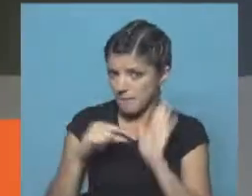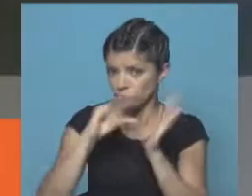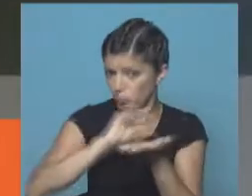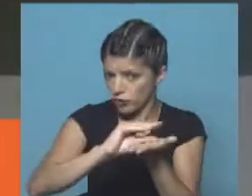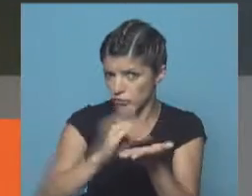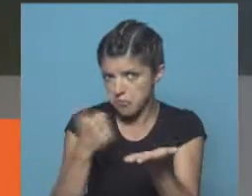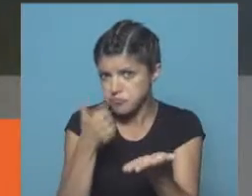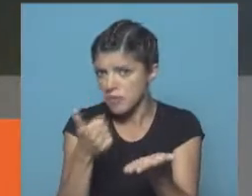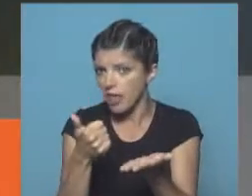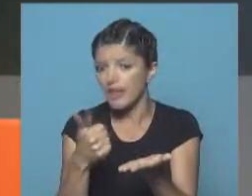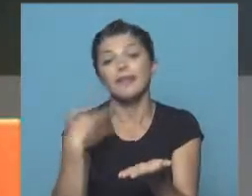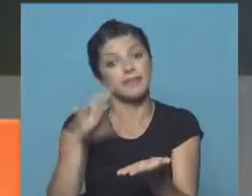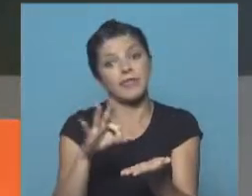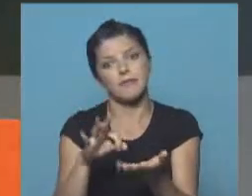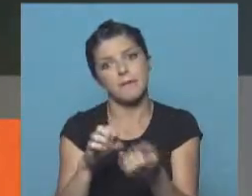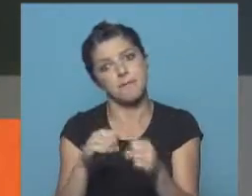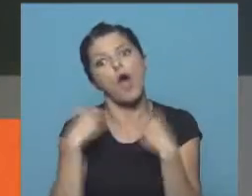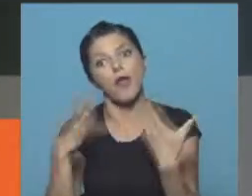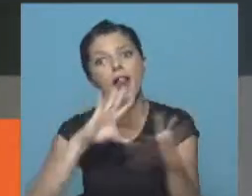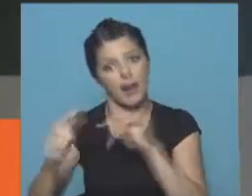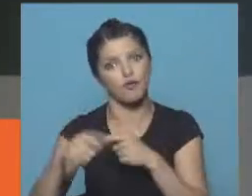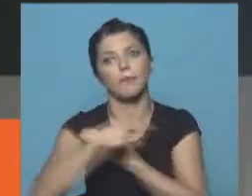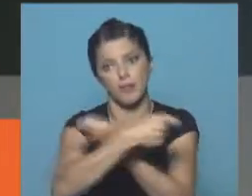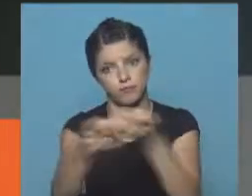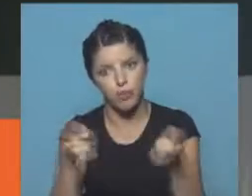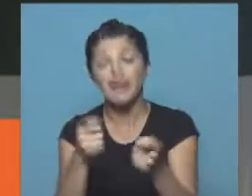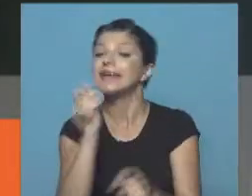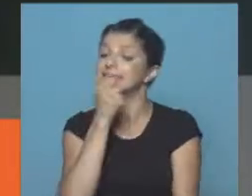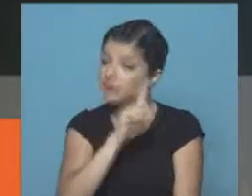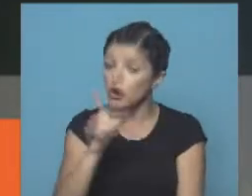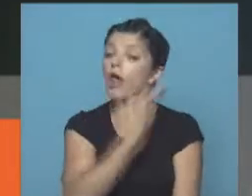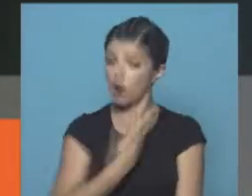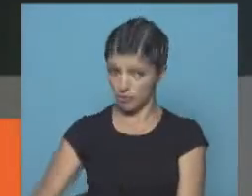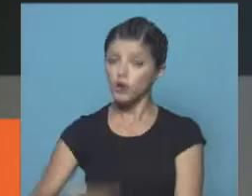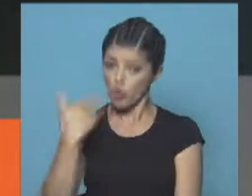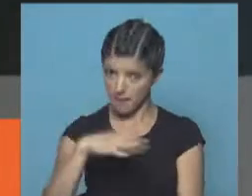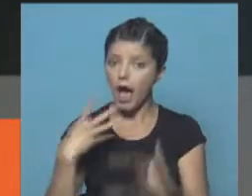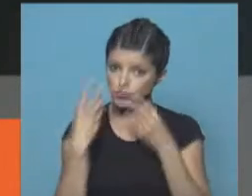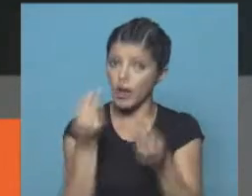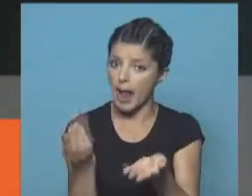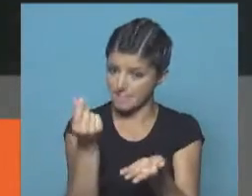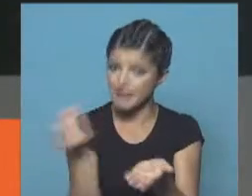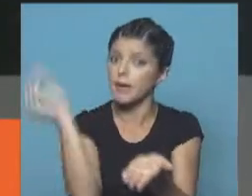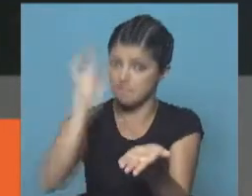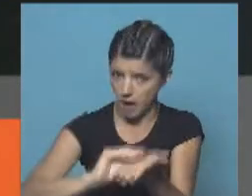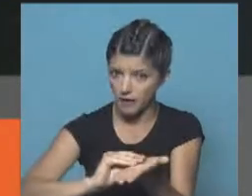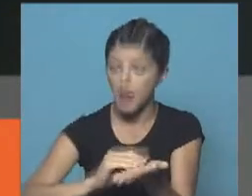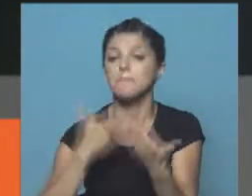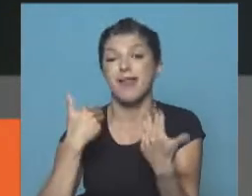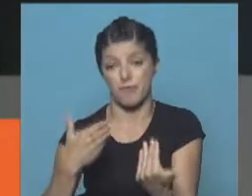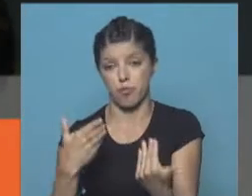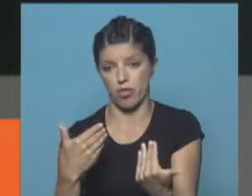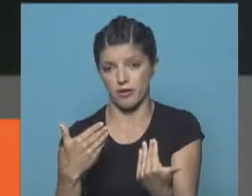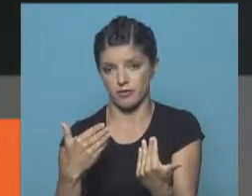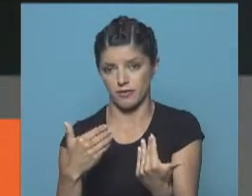que aplicar mejor, y si no alcanza, el gobierno sabe y está dispuesto a avanzar en colaborar con el presupuesto judicial para poder hacer frente a